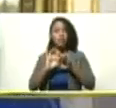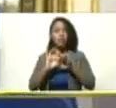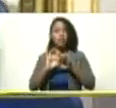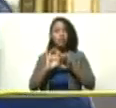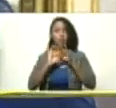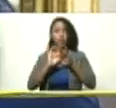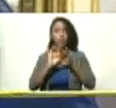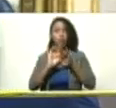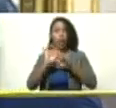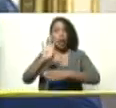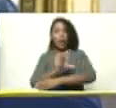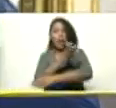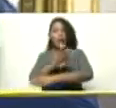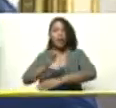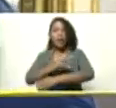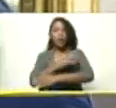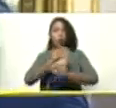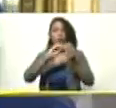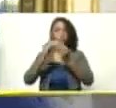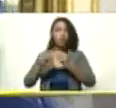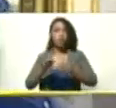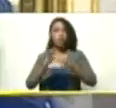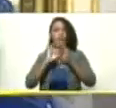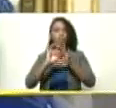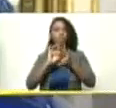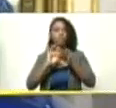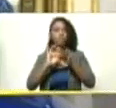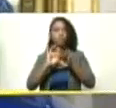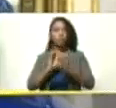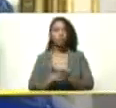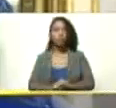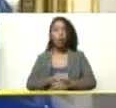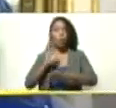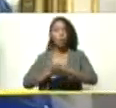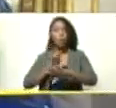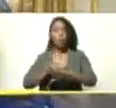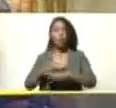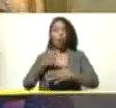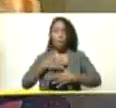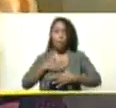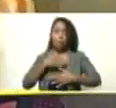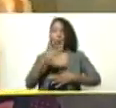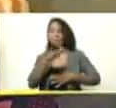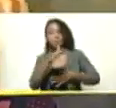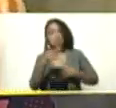En el canto y en la labranza, permanentemente. Por eso me pareció